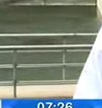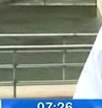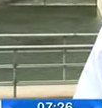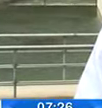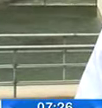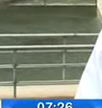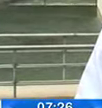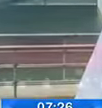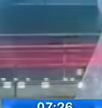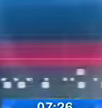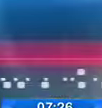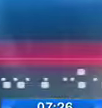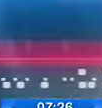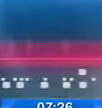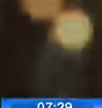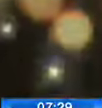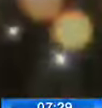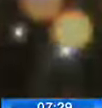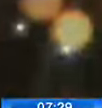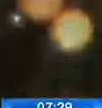entero.